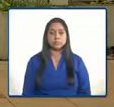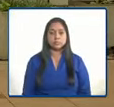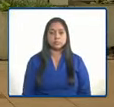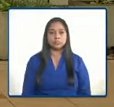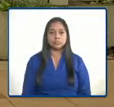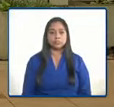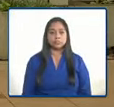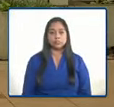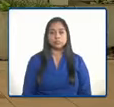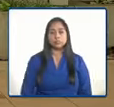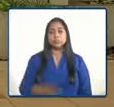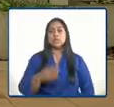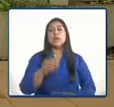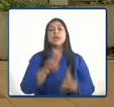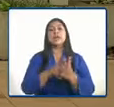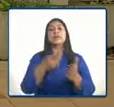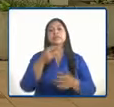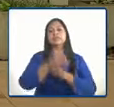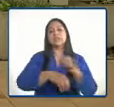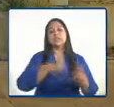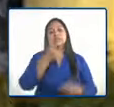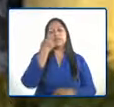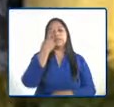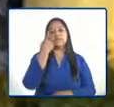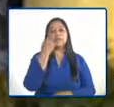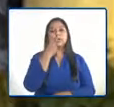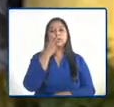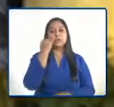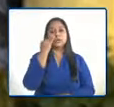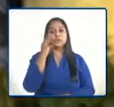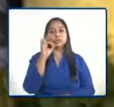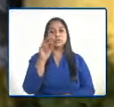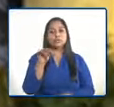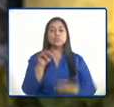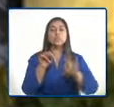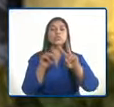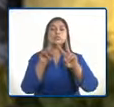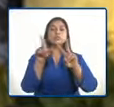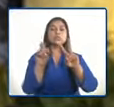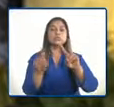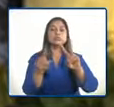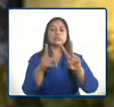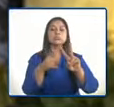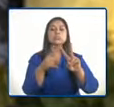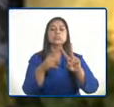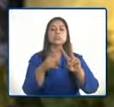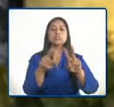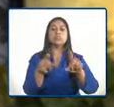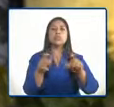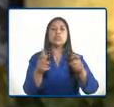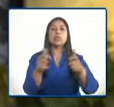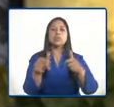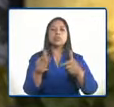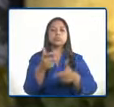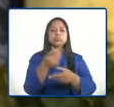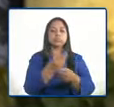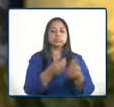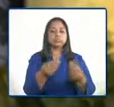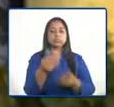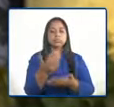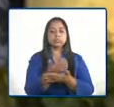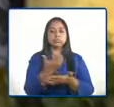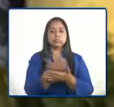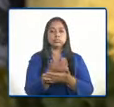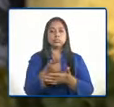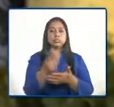Buenos días, señor director. Buen día. Dos preguntas. ¿Cómo va actualmente la activación económica a través de las líneas